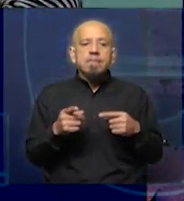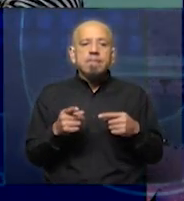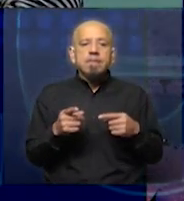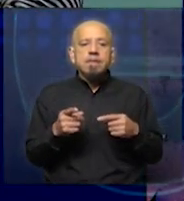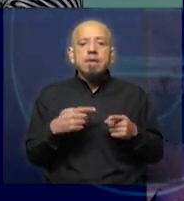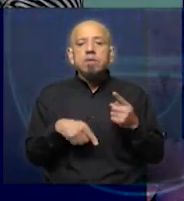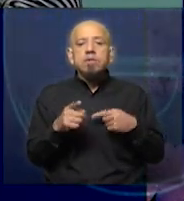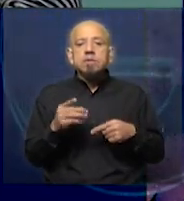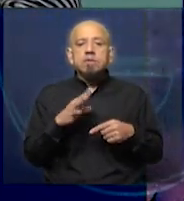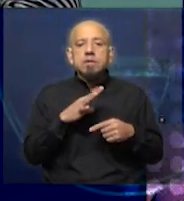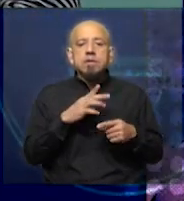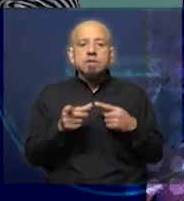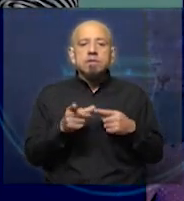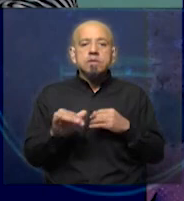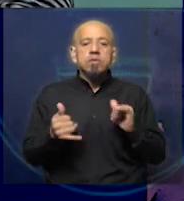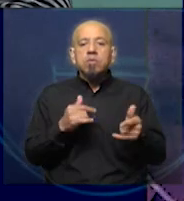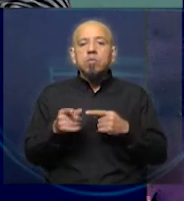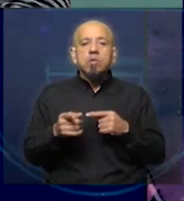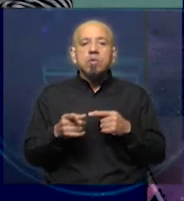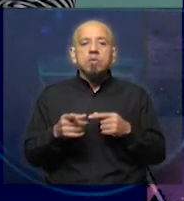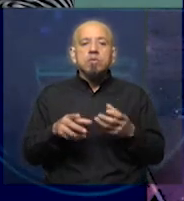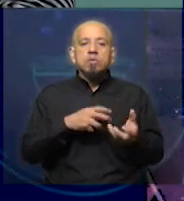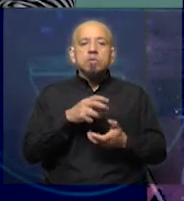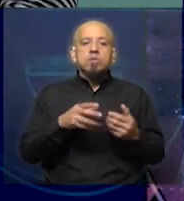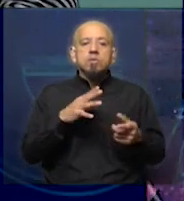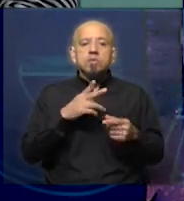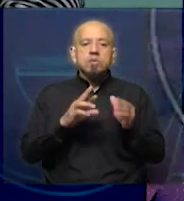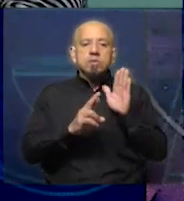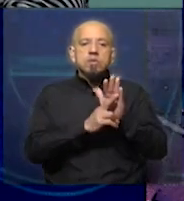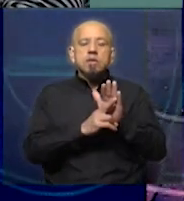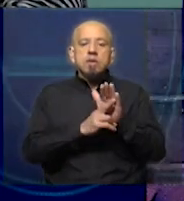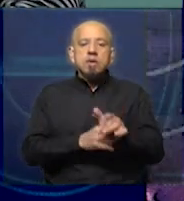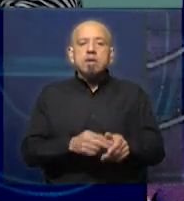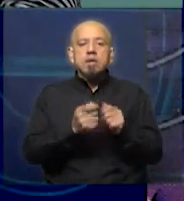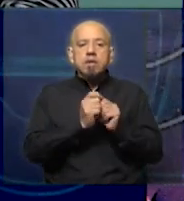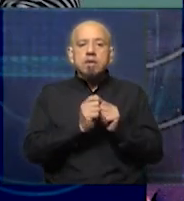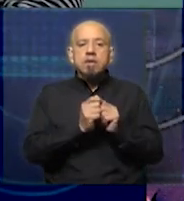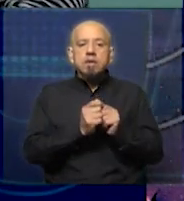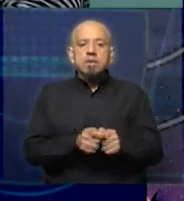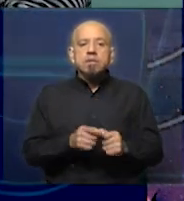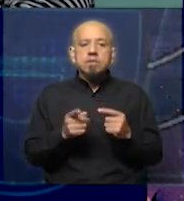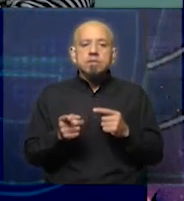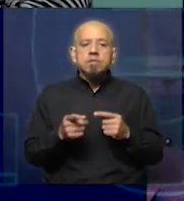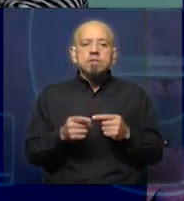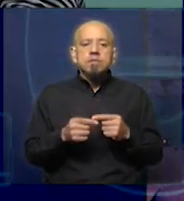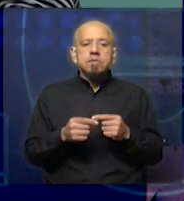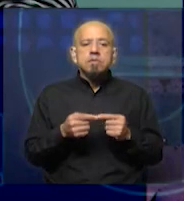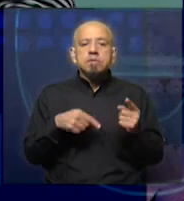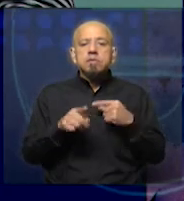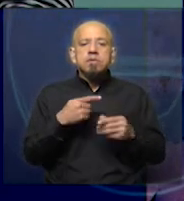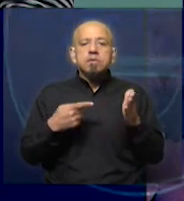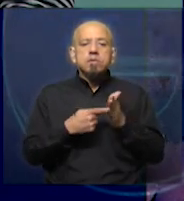¿no? Entonces, capaz que hay ahí desde los juegos más complejos que llevan reglas, cartas y bueno, nada, la definición y el puntaje, a